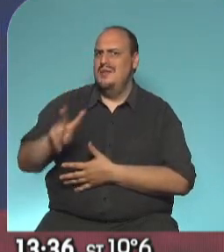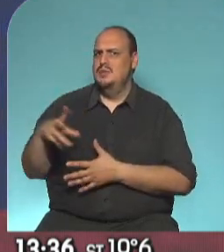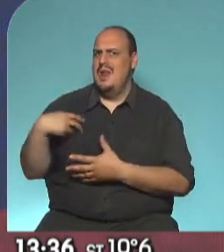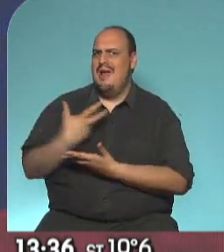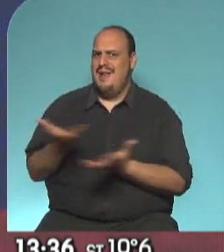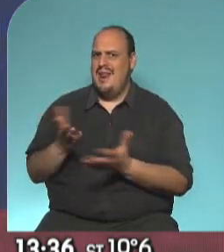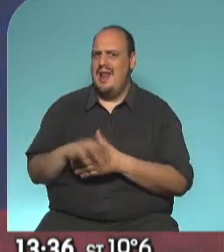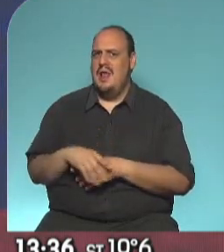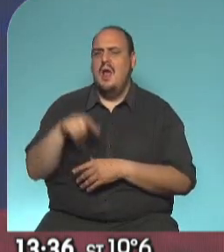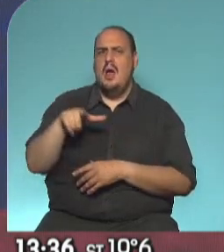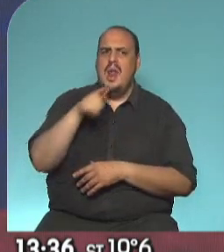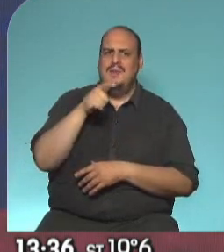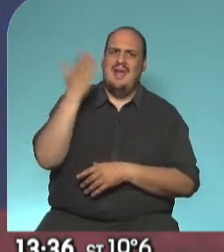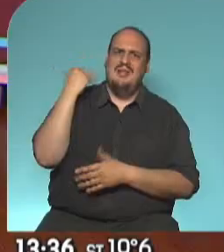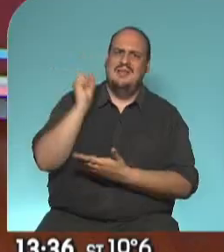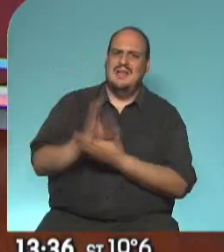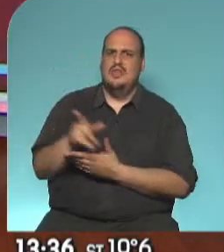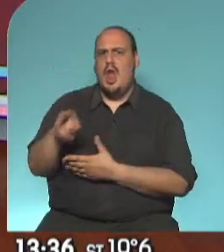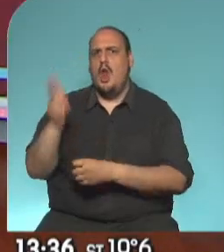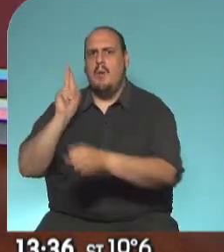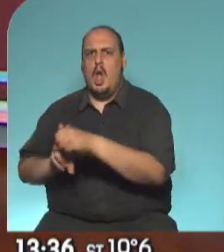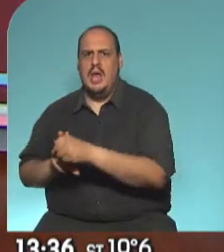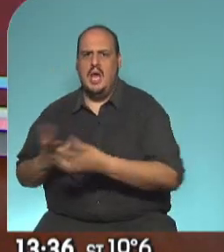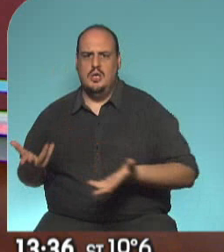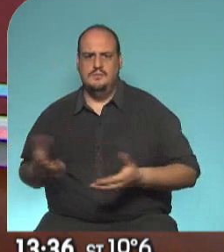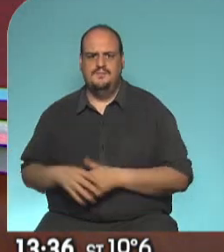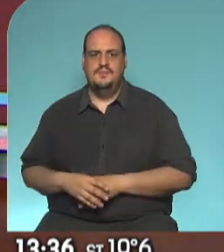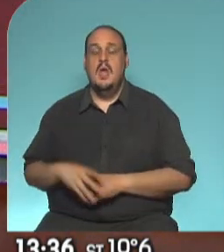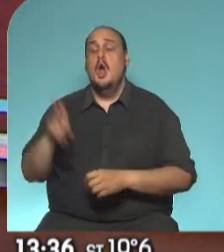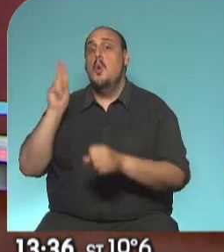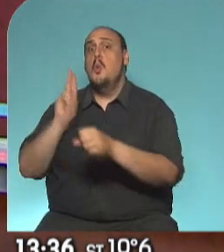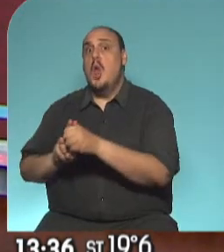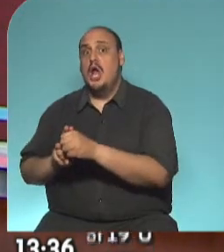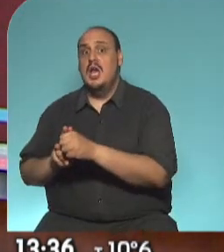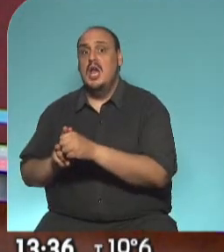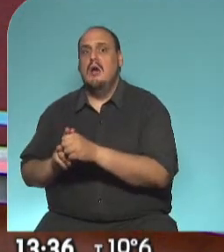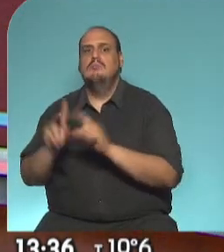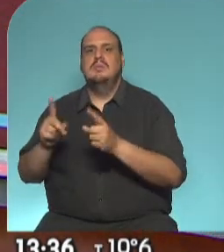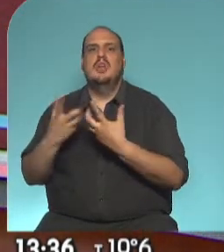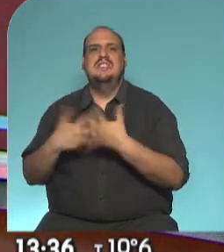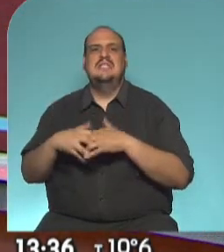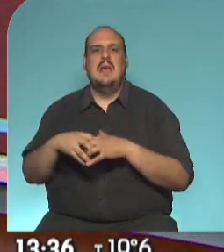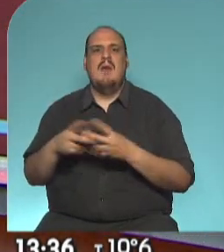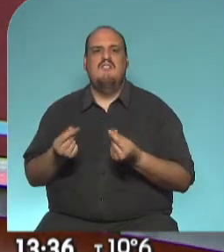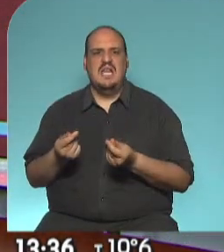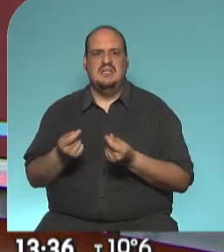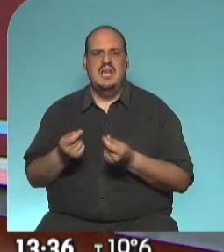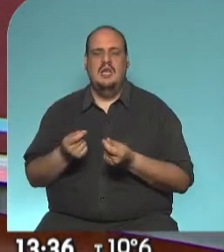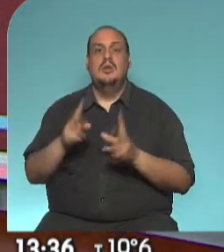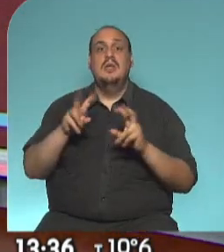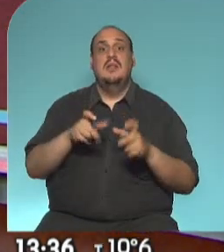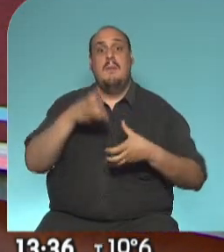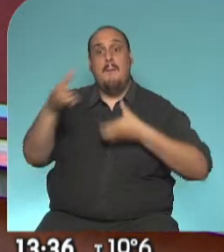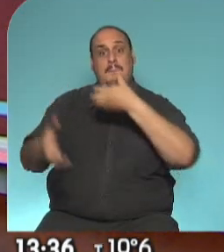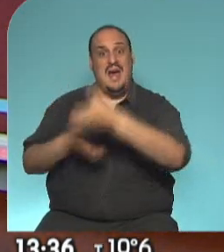de sanción a bloqueo, digamos. Sería esta por ahí la diferencia. Exactamente. ¿No? El bloqueo sí, fundamentalmente que se dieron en el sistema financiero, bloqueo de pagos que